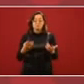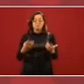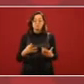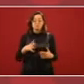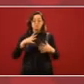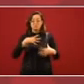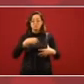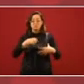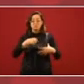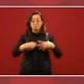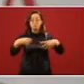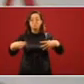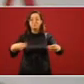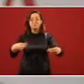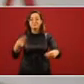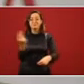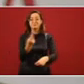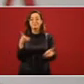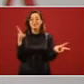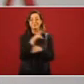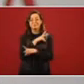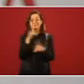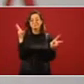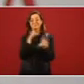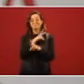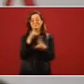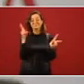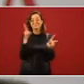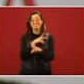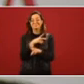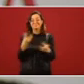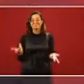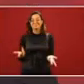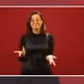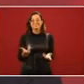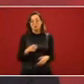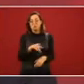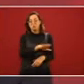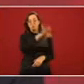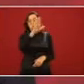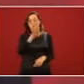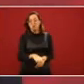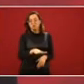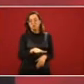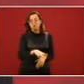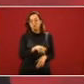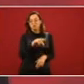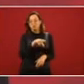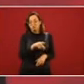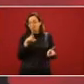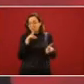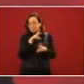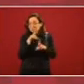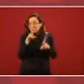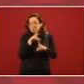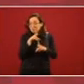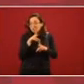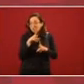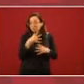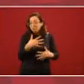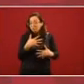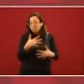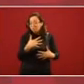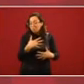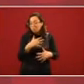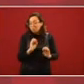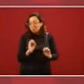la vía respiratoria, como ya lo expliqué, no es que emanen elementos infecciosos, no es así,